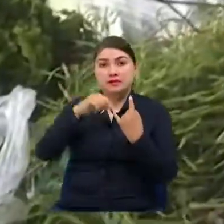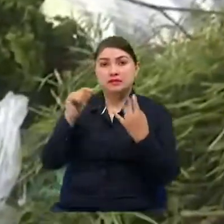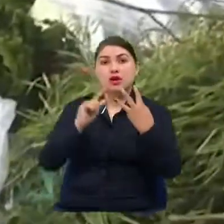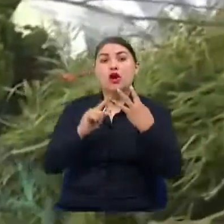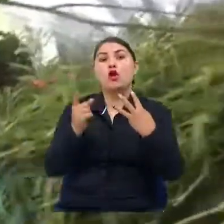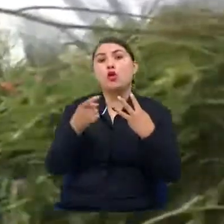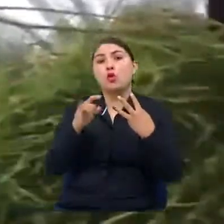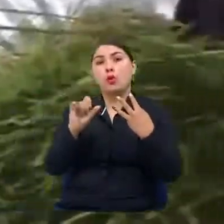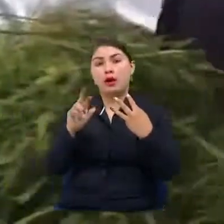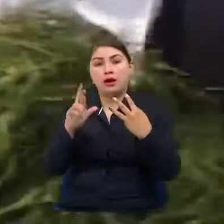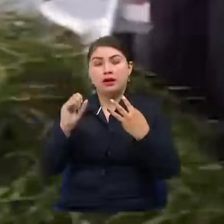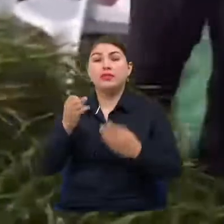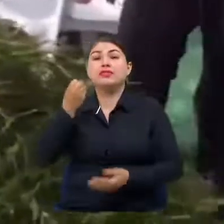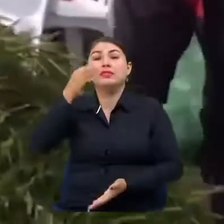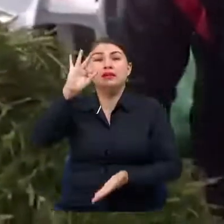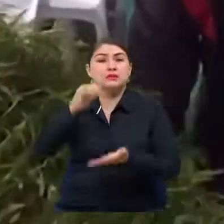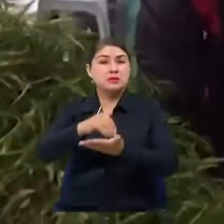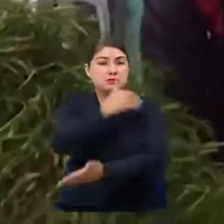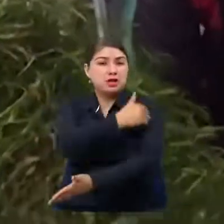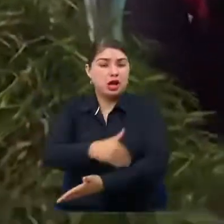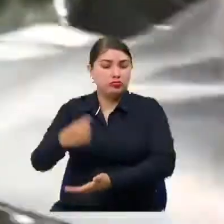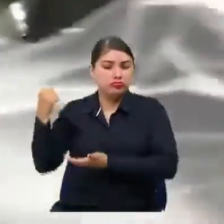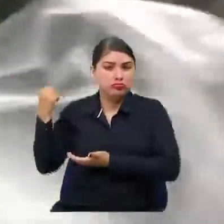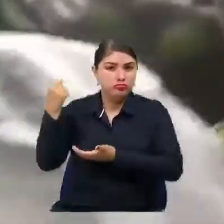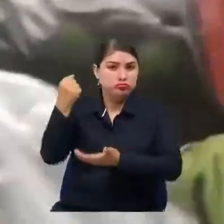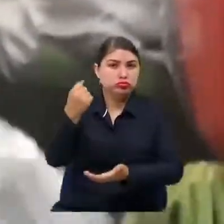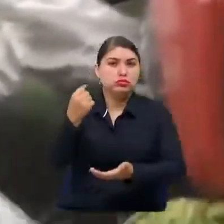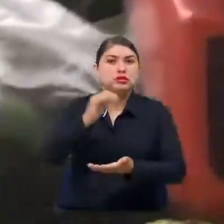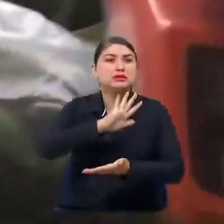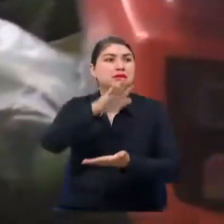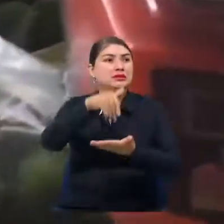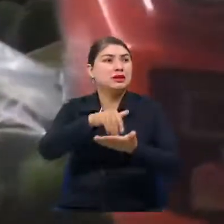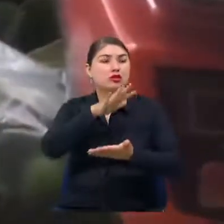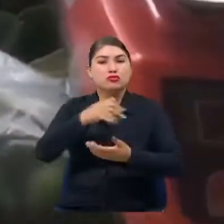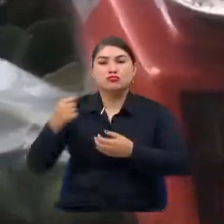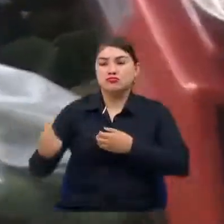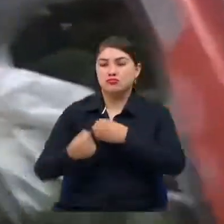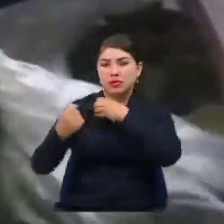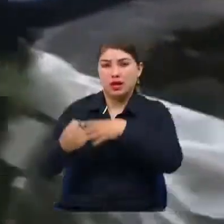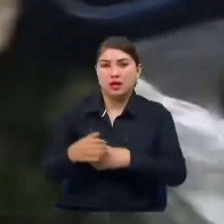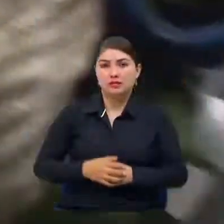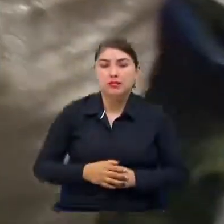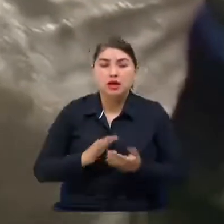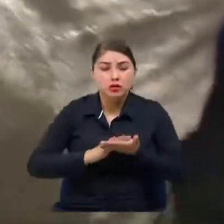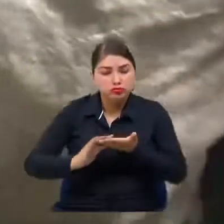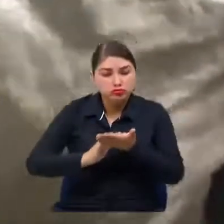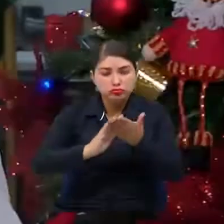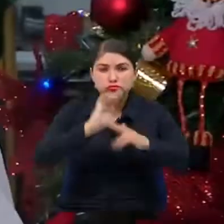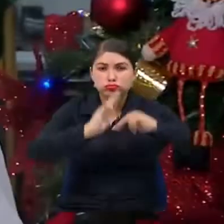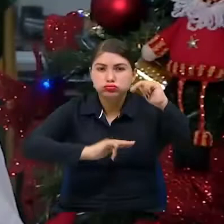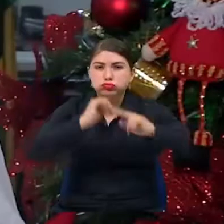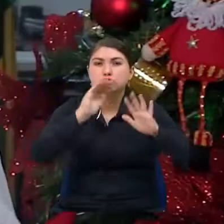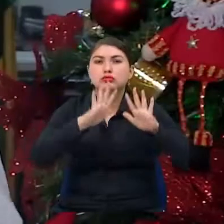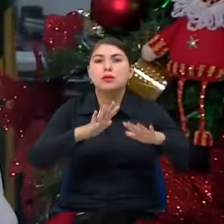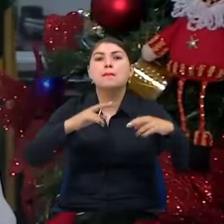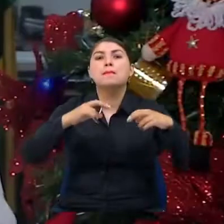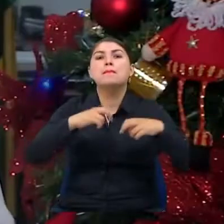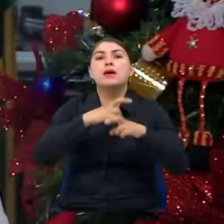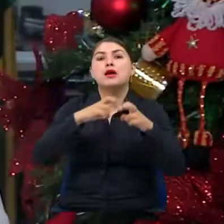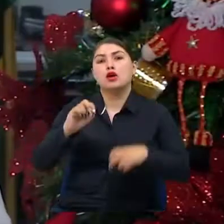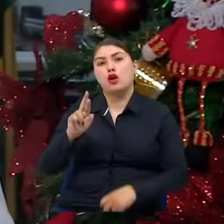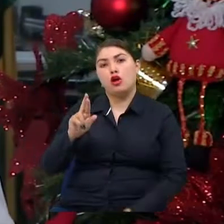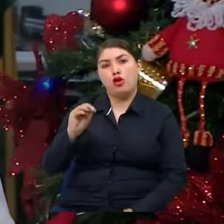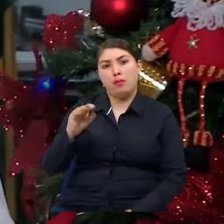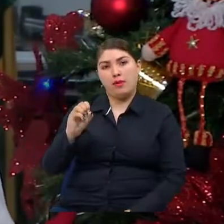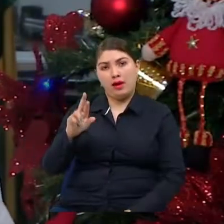Se destinarán 13 mil millones de pesos para estos centros de mercadeo. Uno de ellos es la remodelación o reconstrucción del Parque Romero. Se